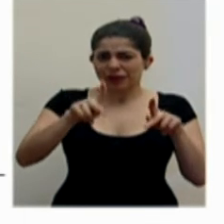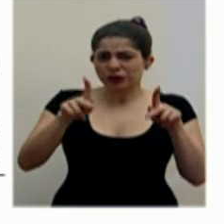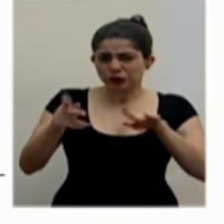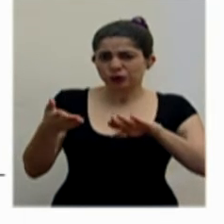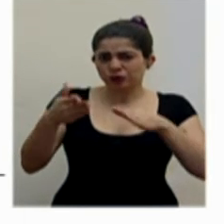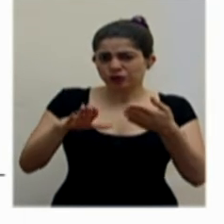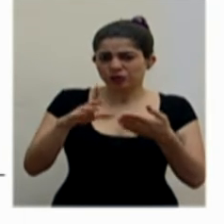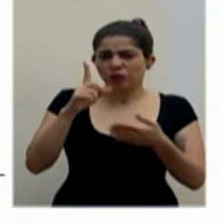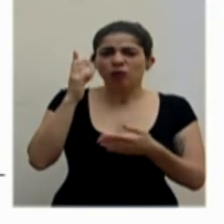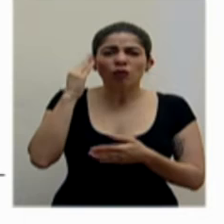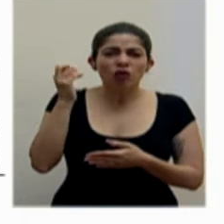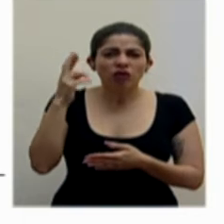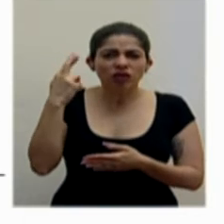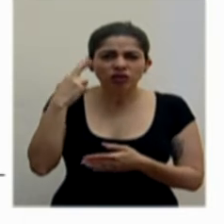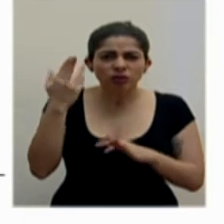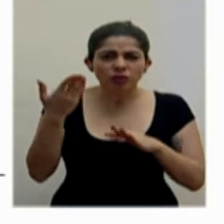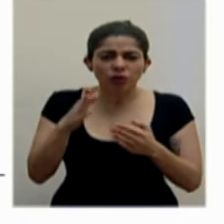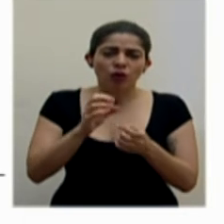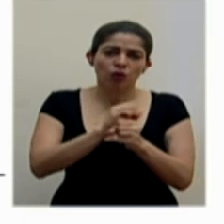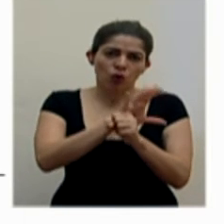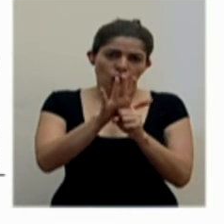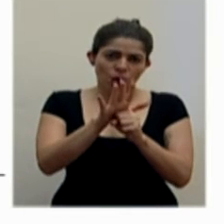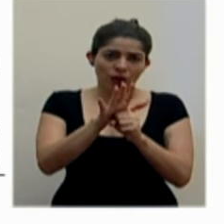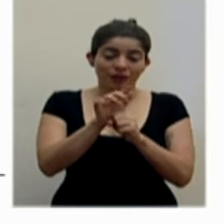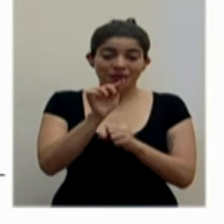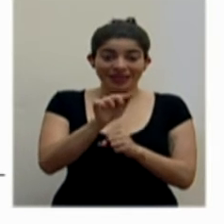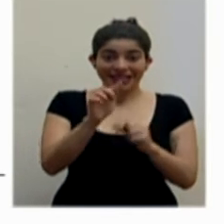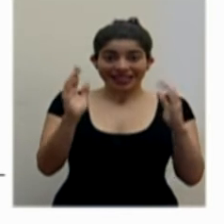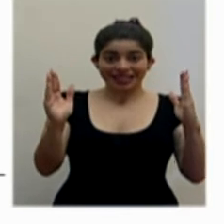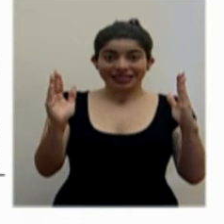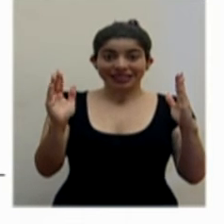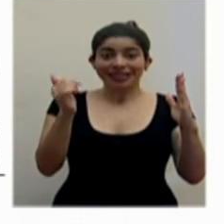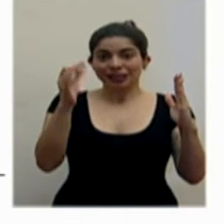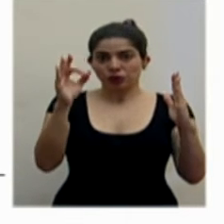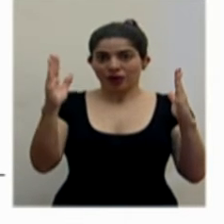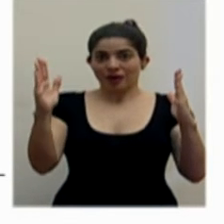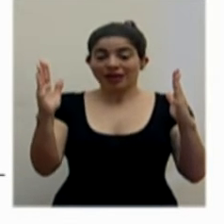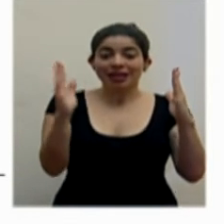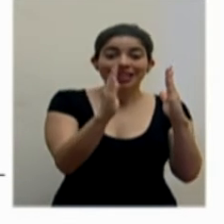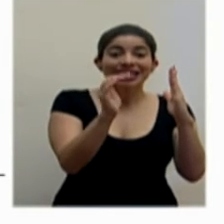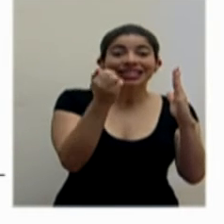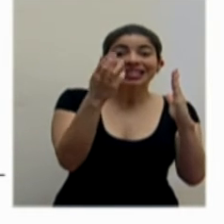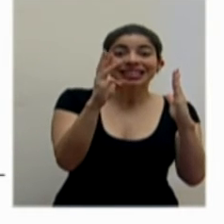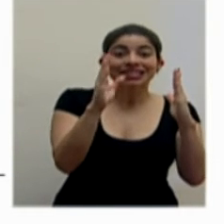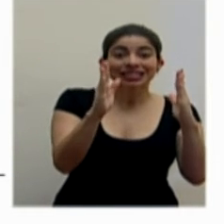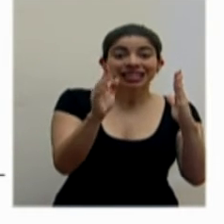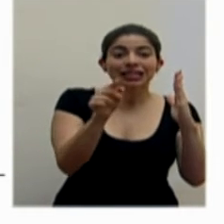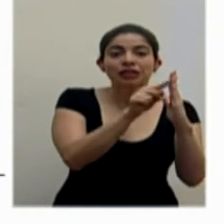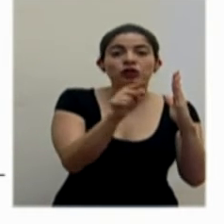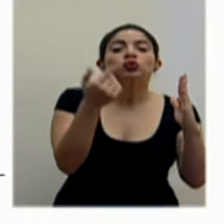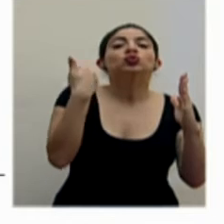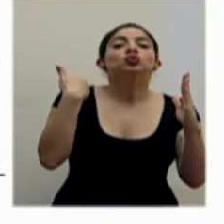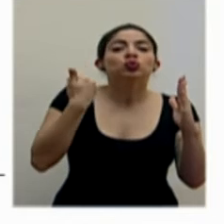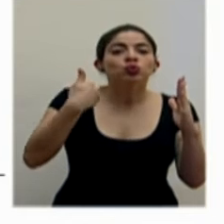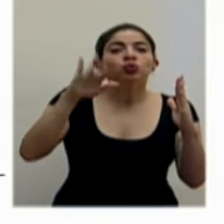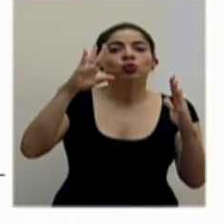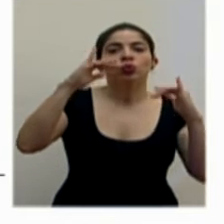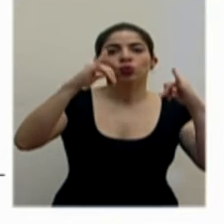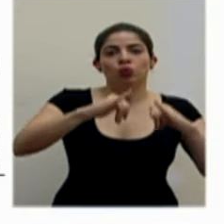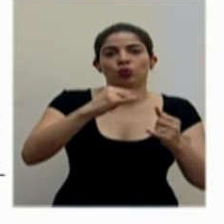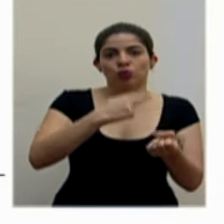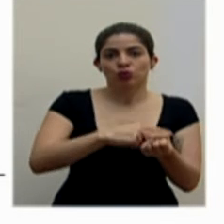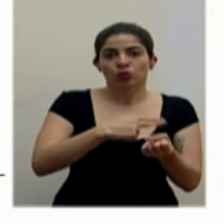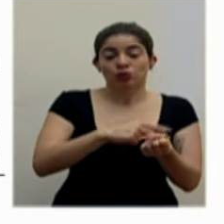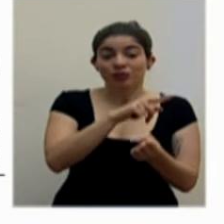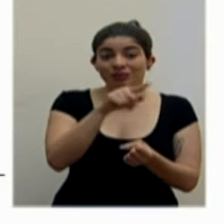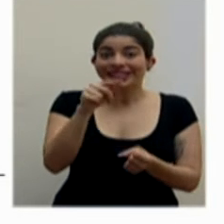por COVID-19. De esos 16 estuvieron hospitalizados en algún momento y de